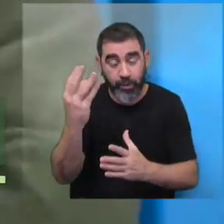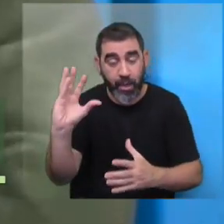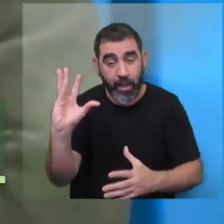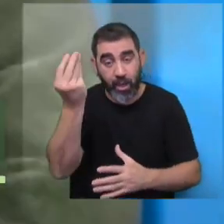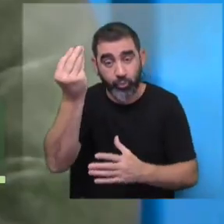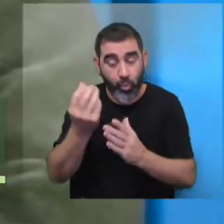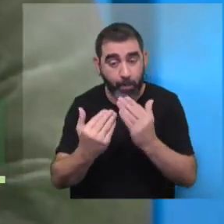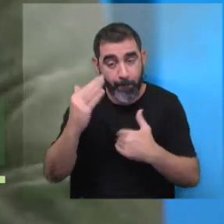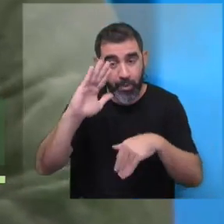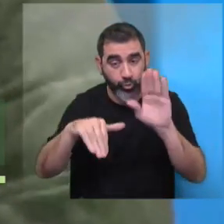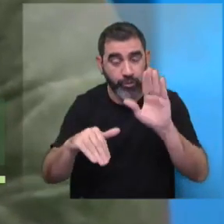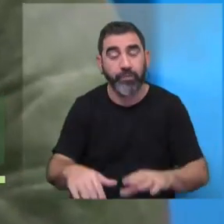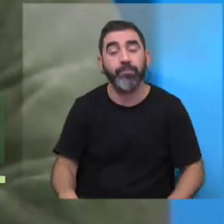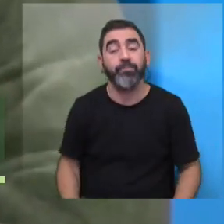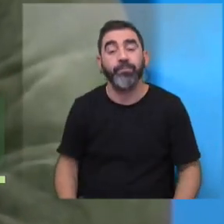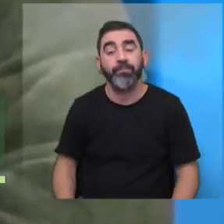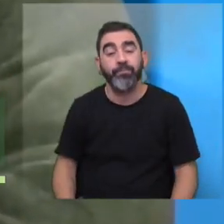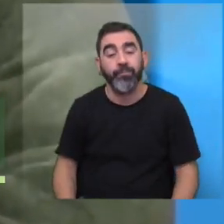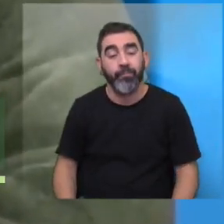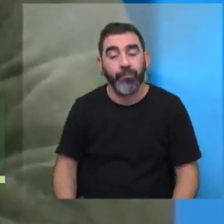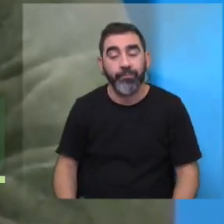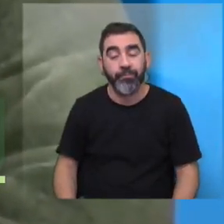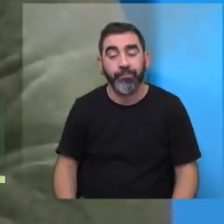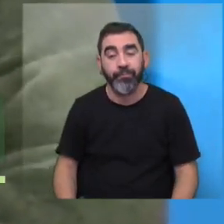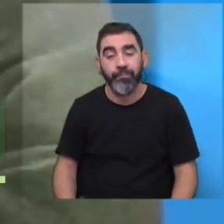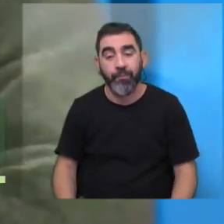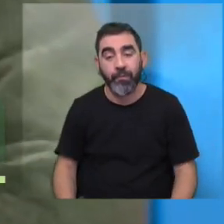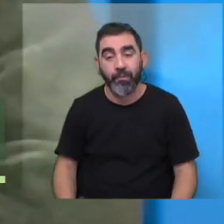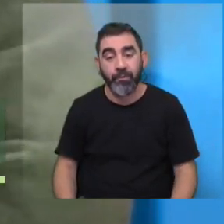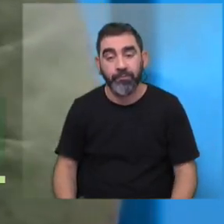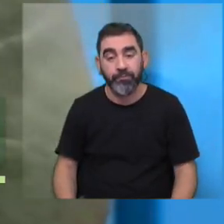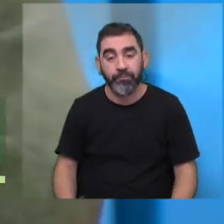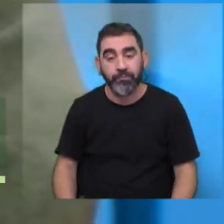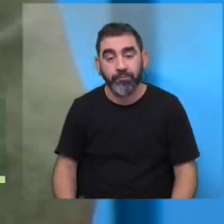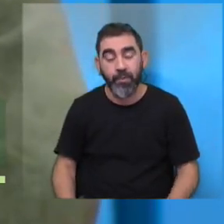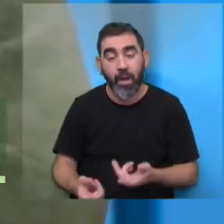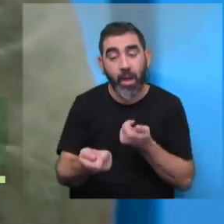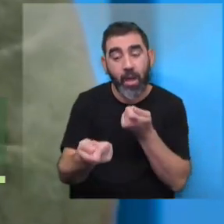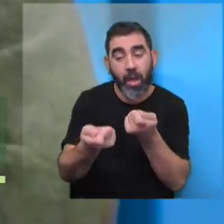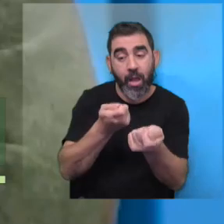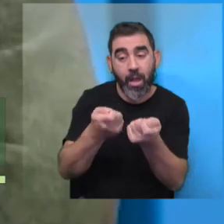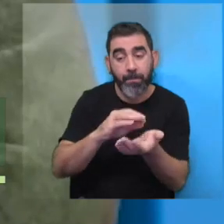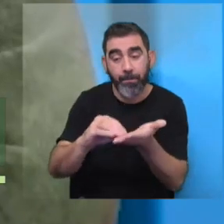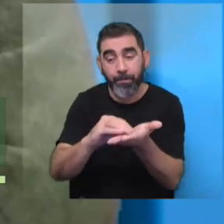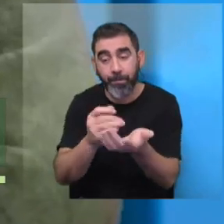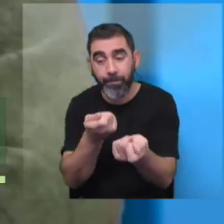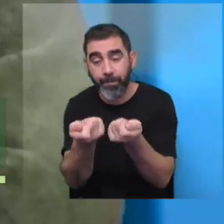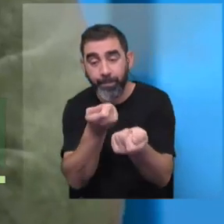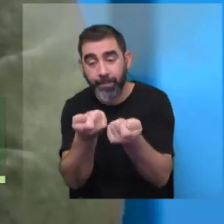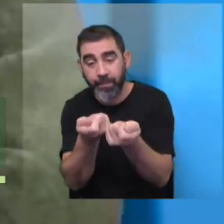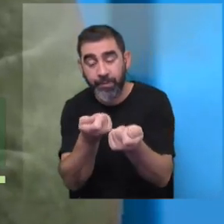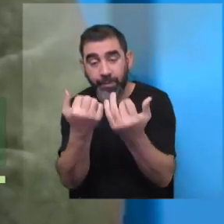mayoría del del consejo que tiene una administración de la de